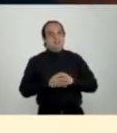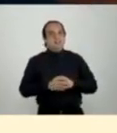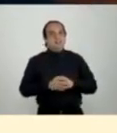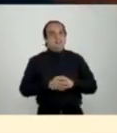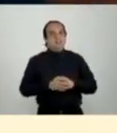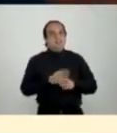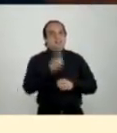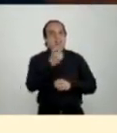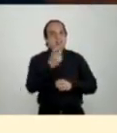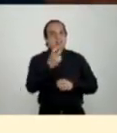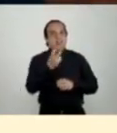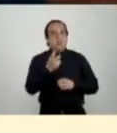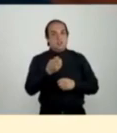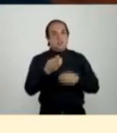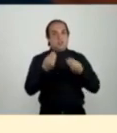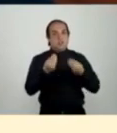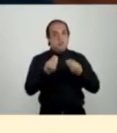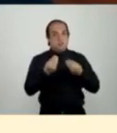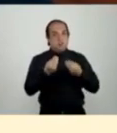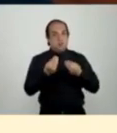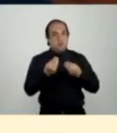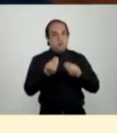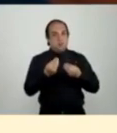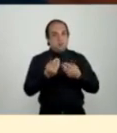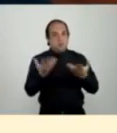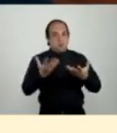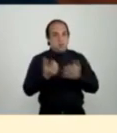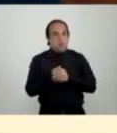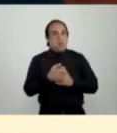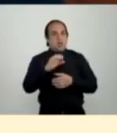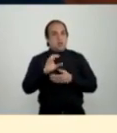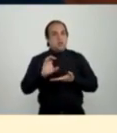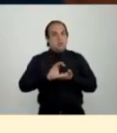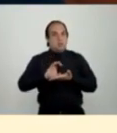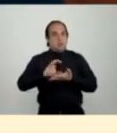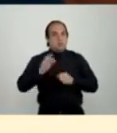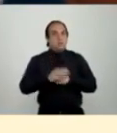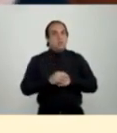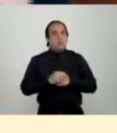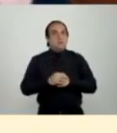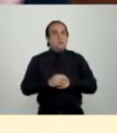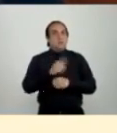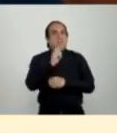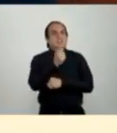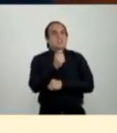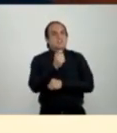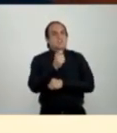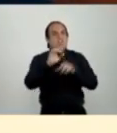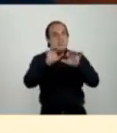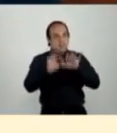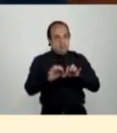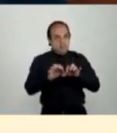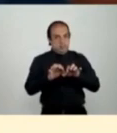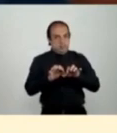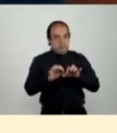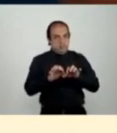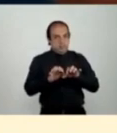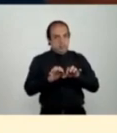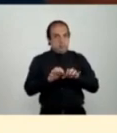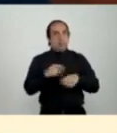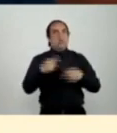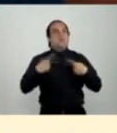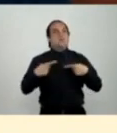Exacto, es una cosa que yo le digo mucho a los talleres, a los alumnos, dice, de lo que se trata es de escribir. El que quiera